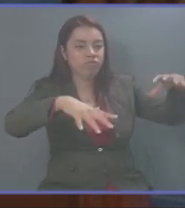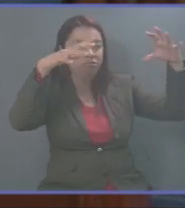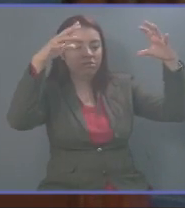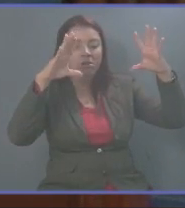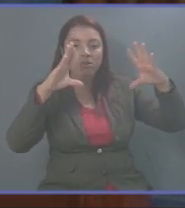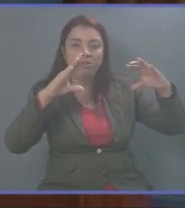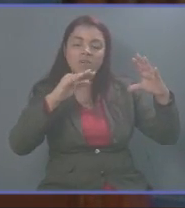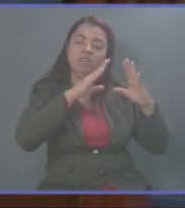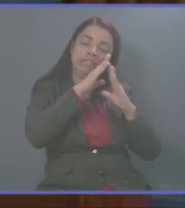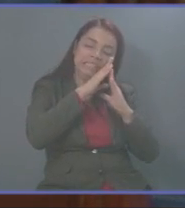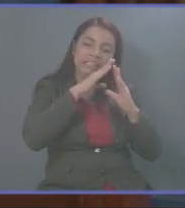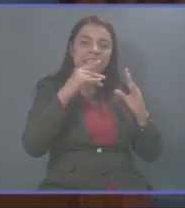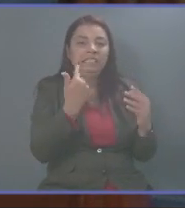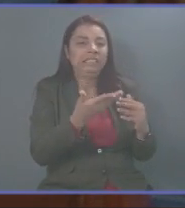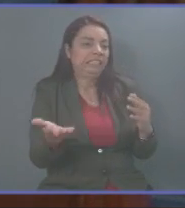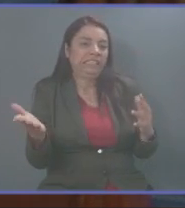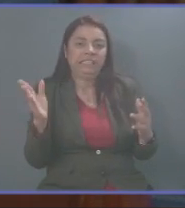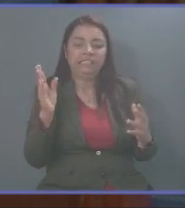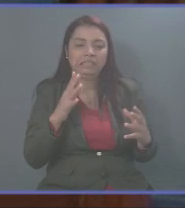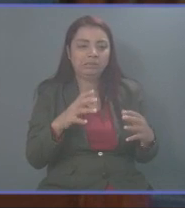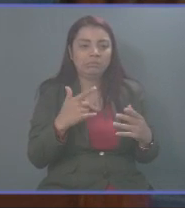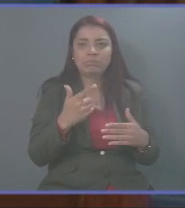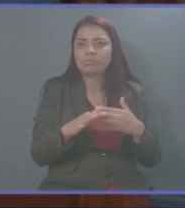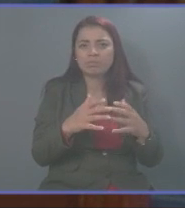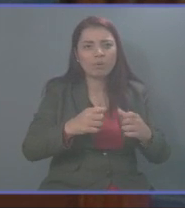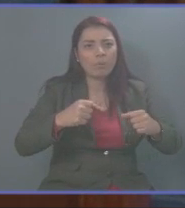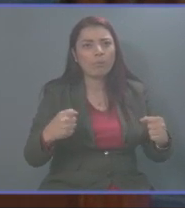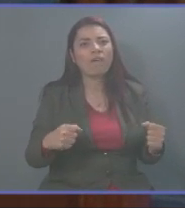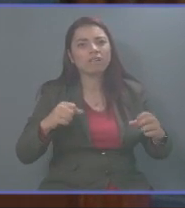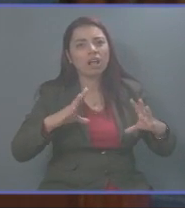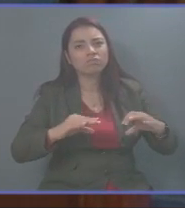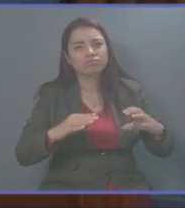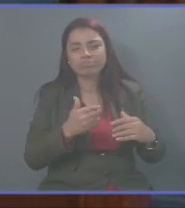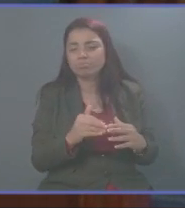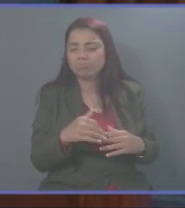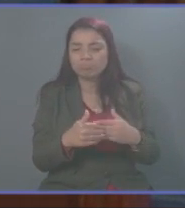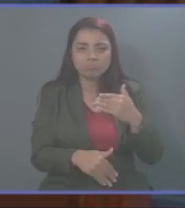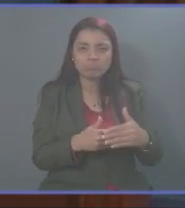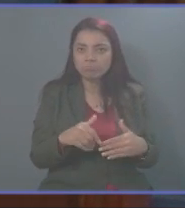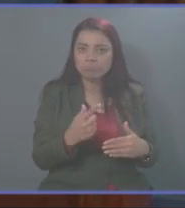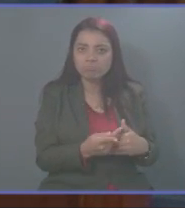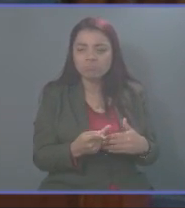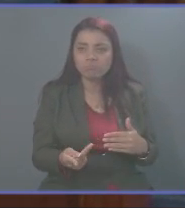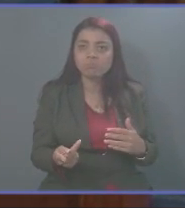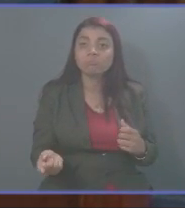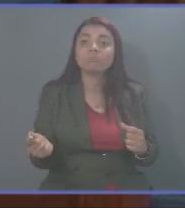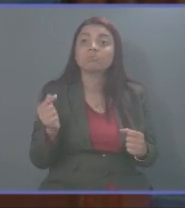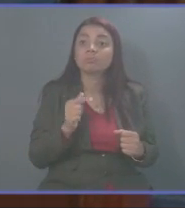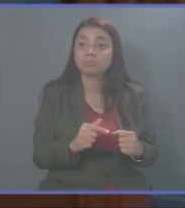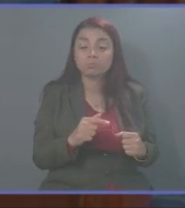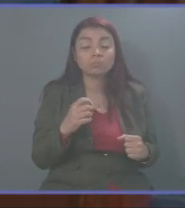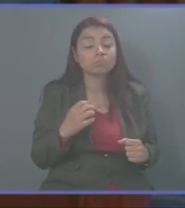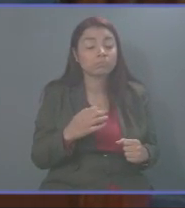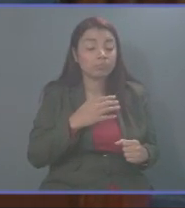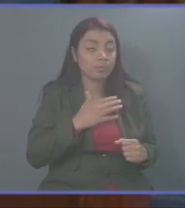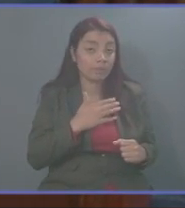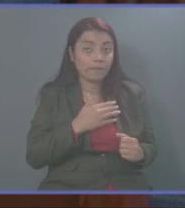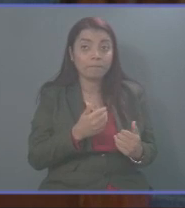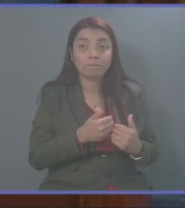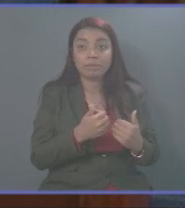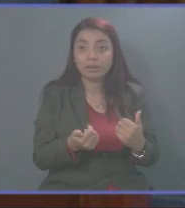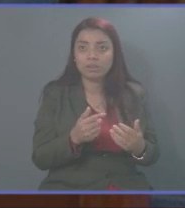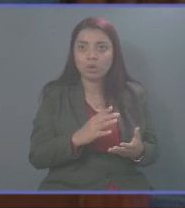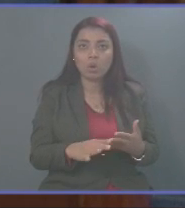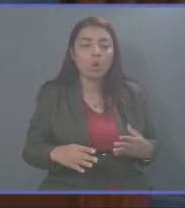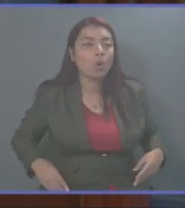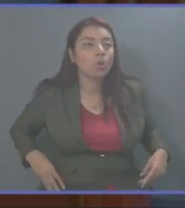muebles, podas, entre otros; literal F, los resultantes de procesos de fabricación o producción, de transformación, de utilización, de consumo o